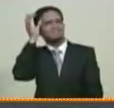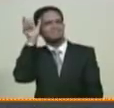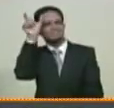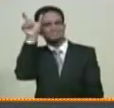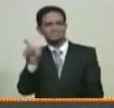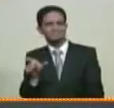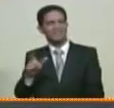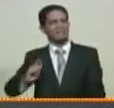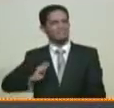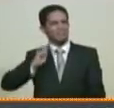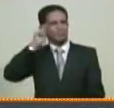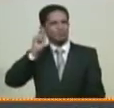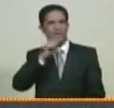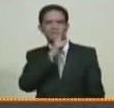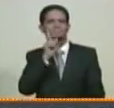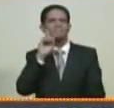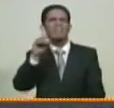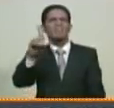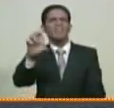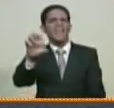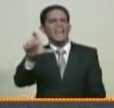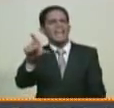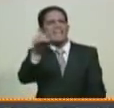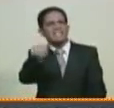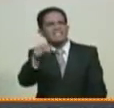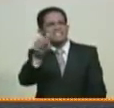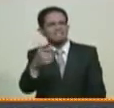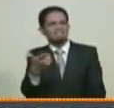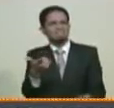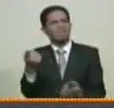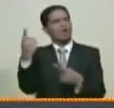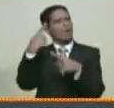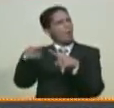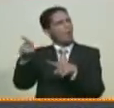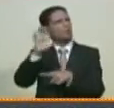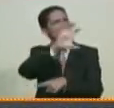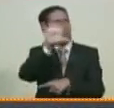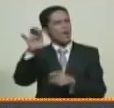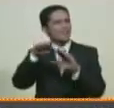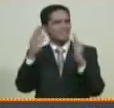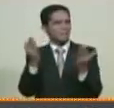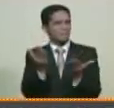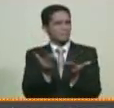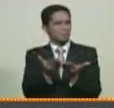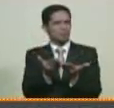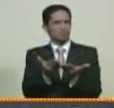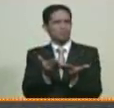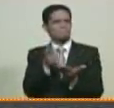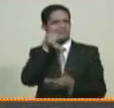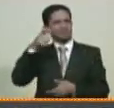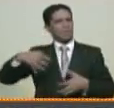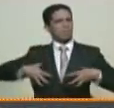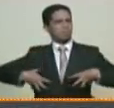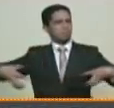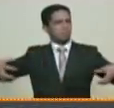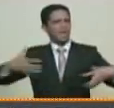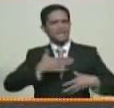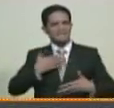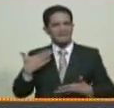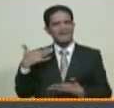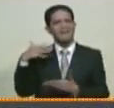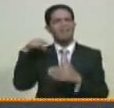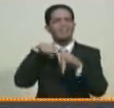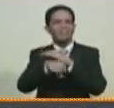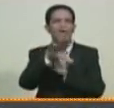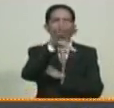delsa solórzano en ninguna parte del mundo usted a algún multimillonario norteamericano que quiera comprar mil kilos de oro